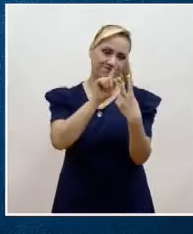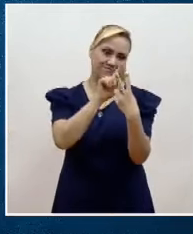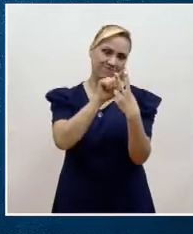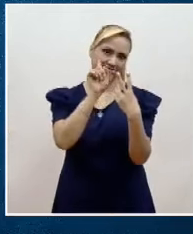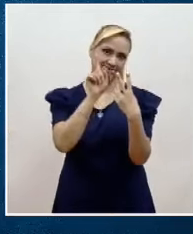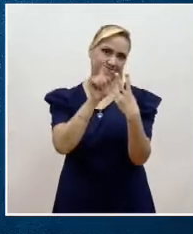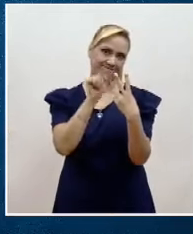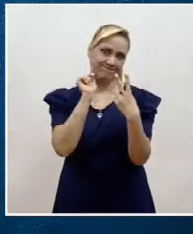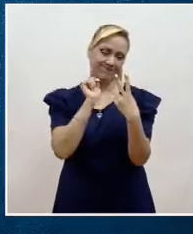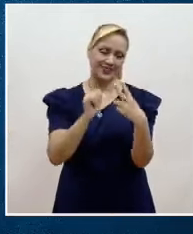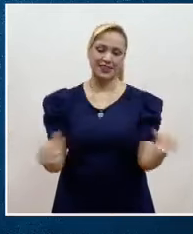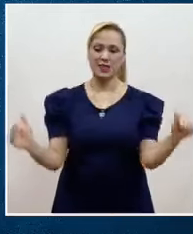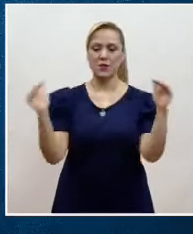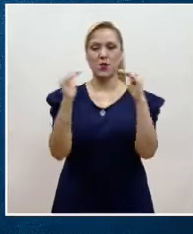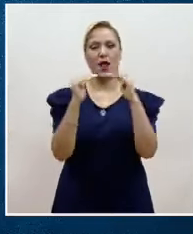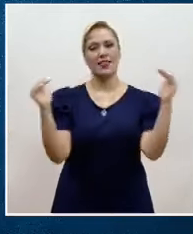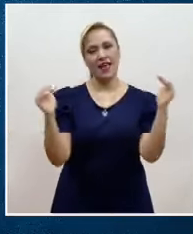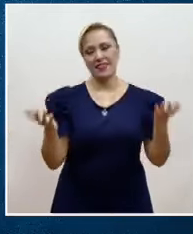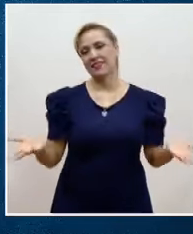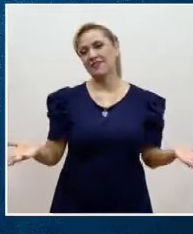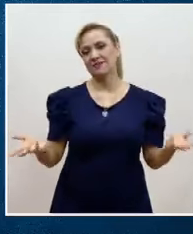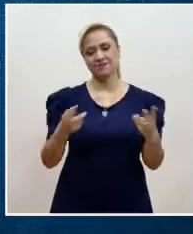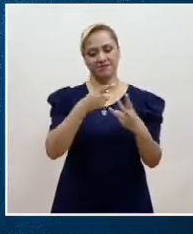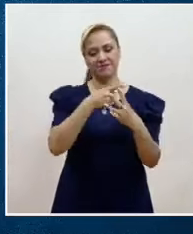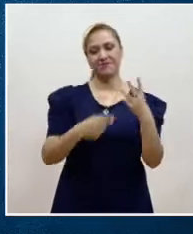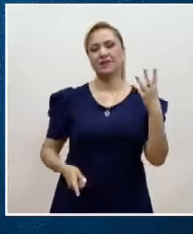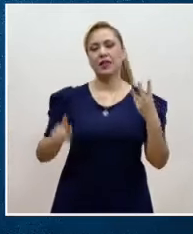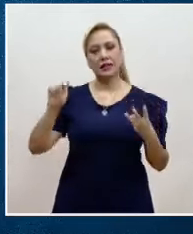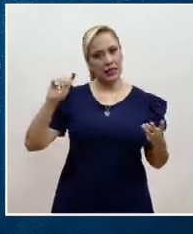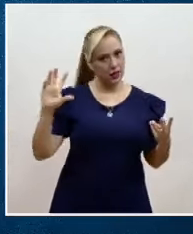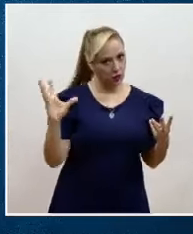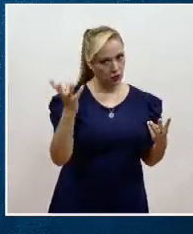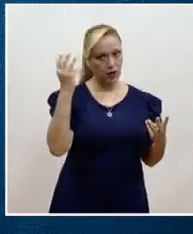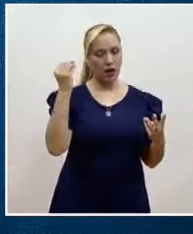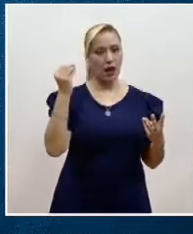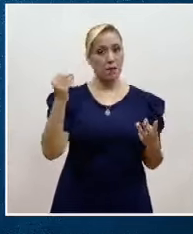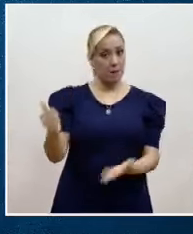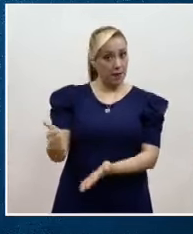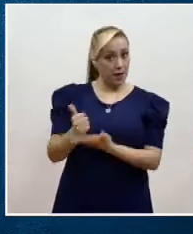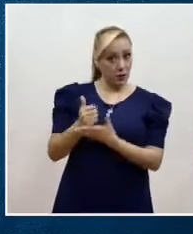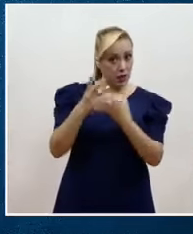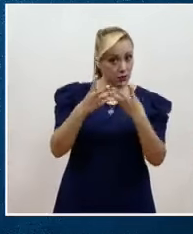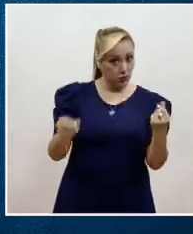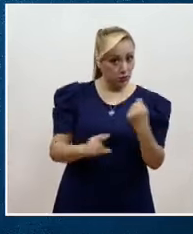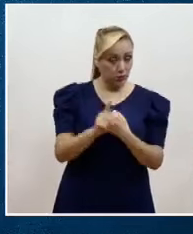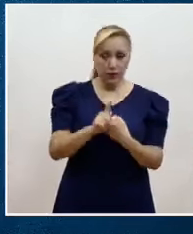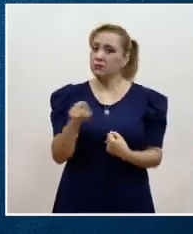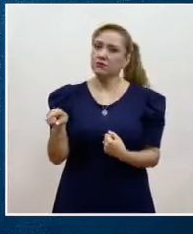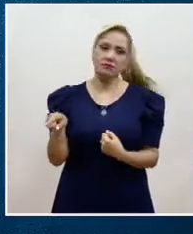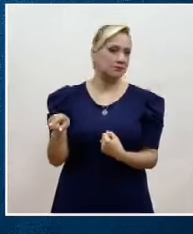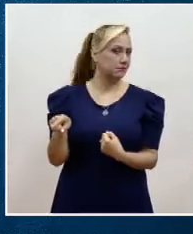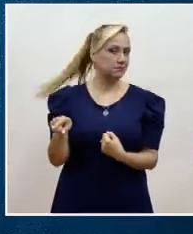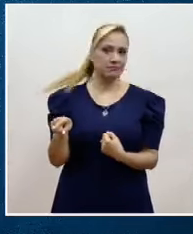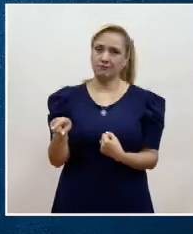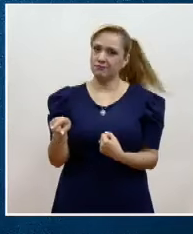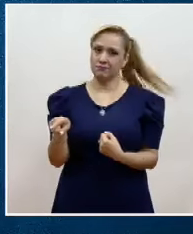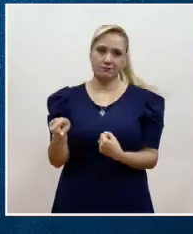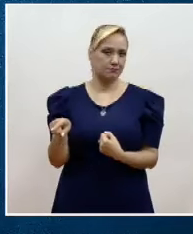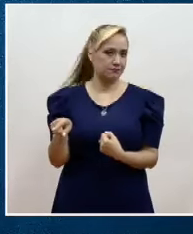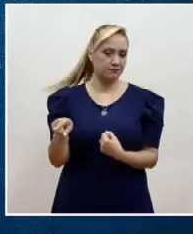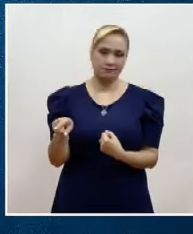Y la igualdad. Estos dos en el sentido de que, pues la tecnología por sí misma no me va a resolver nada, si no está centrada en las personas, si no